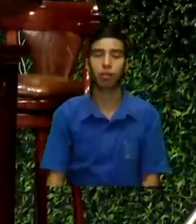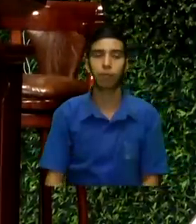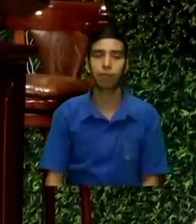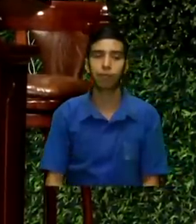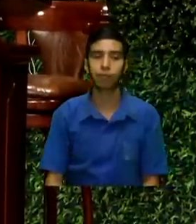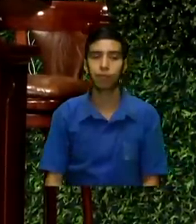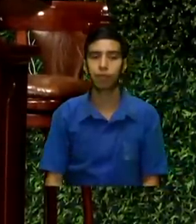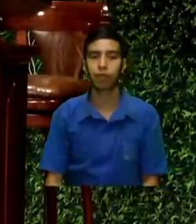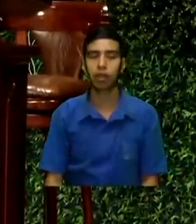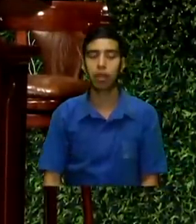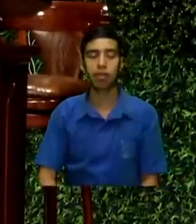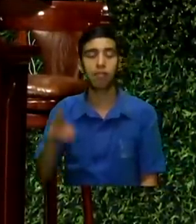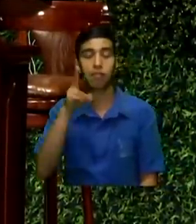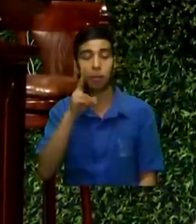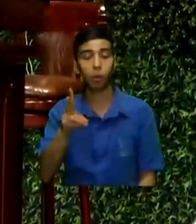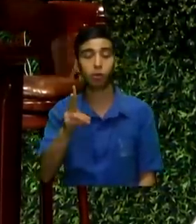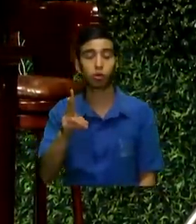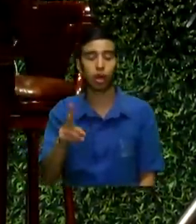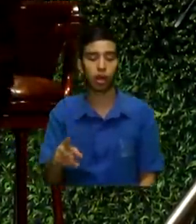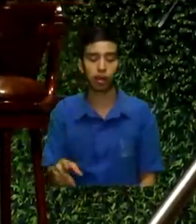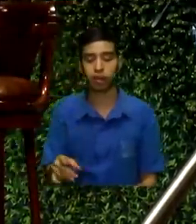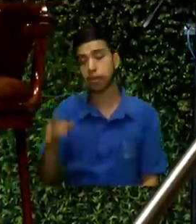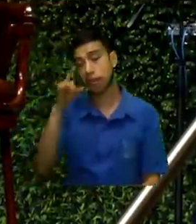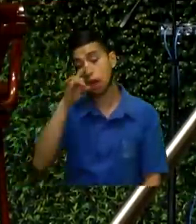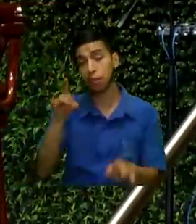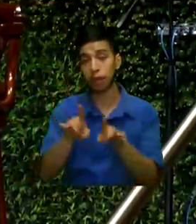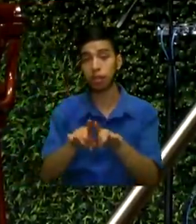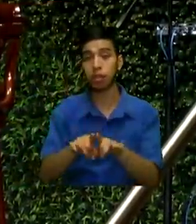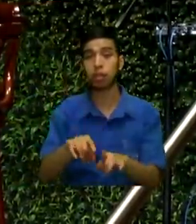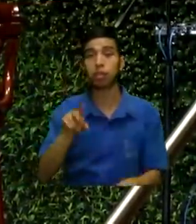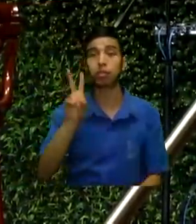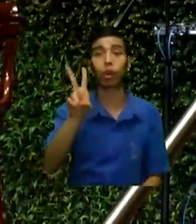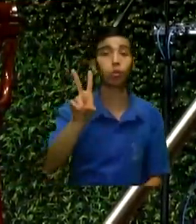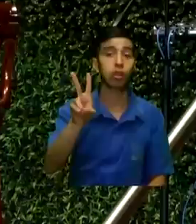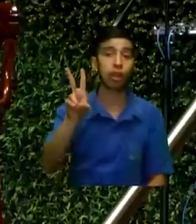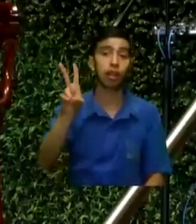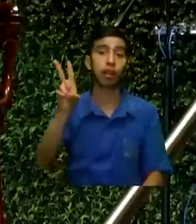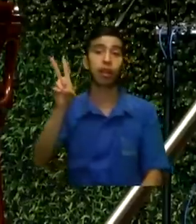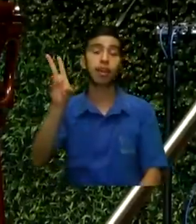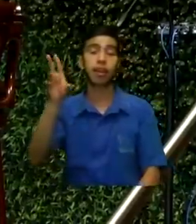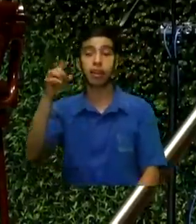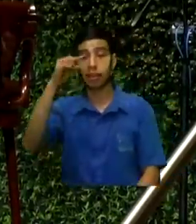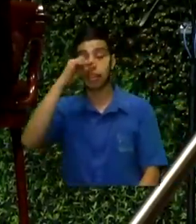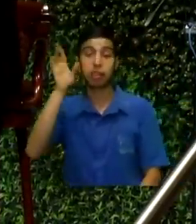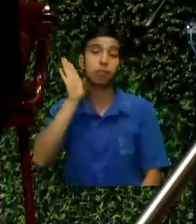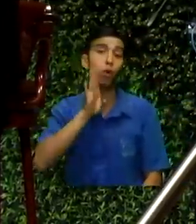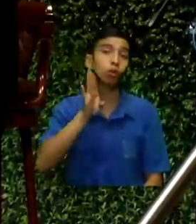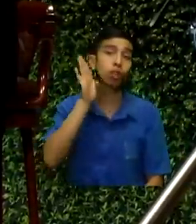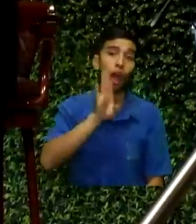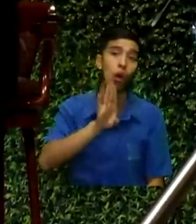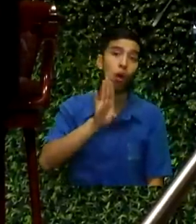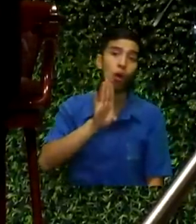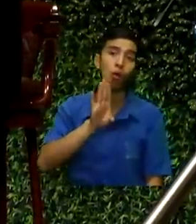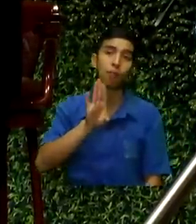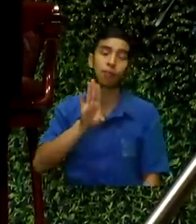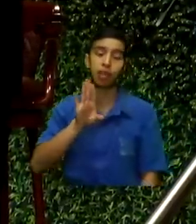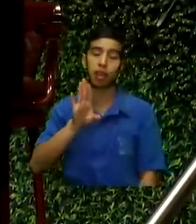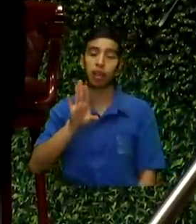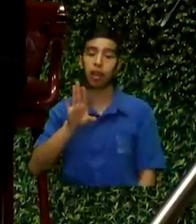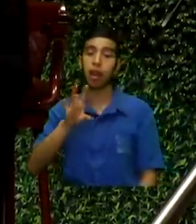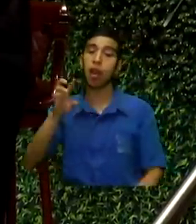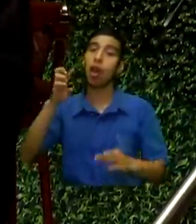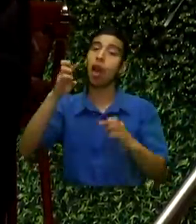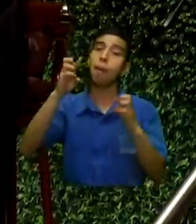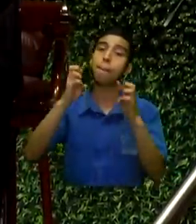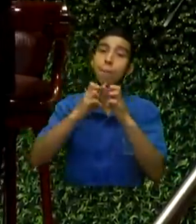Timoteo. Entonces, segunda de Timoteo, el perito arquitecto de la iglesia se está despidiendo.